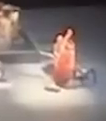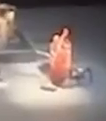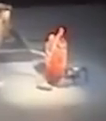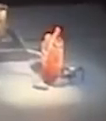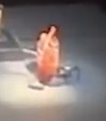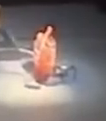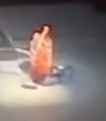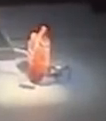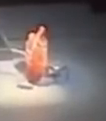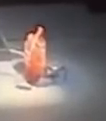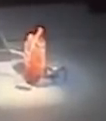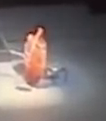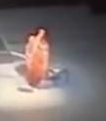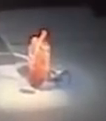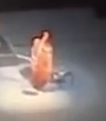la dediqué a Fidel.